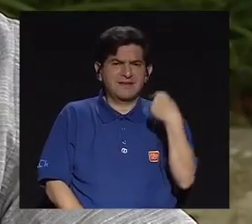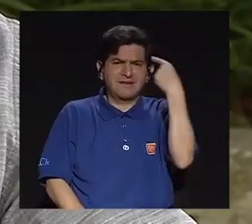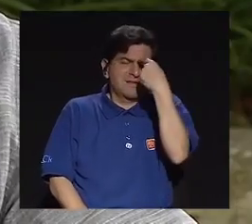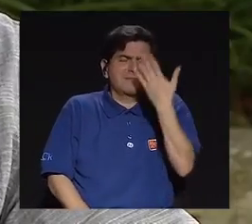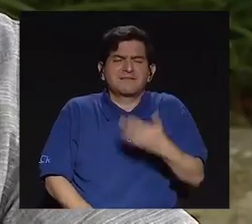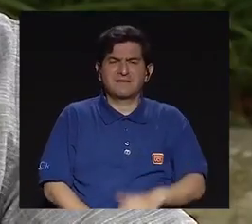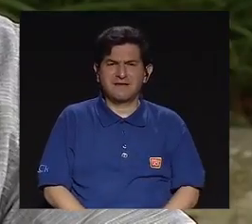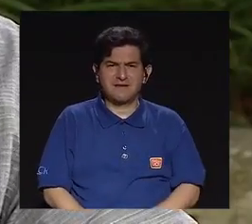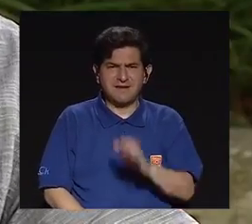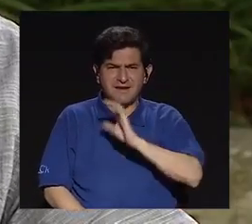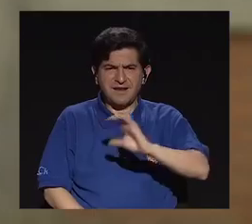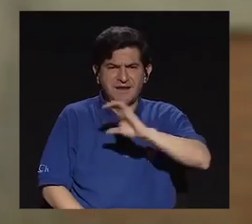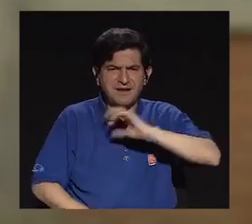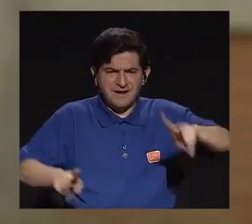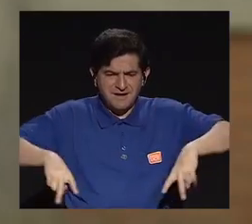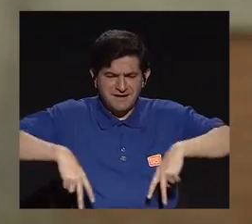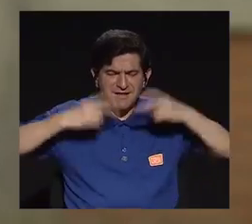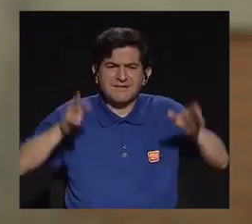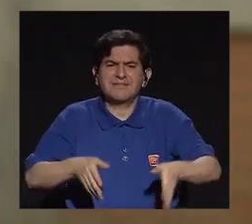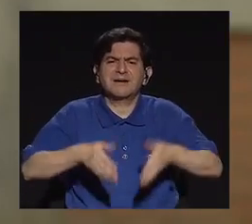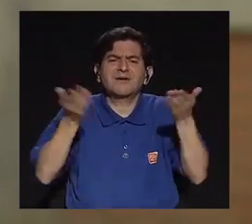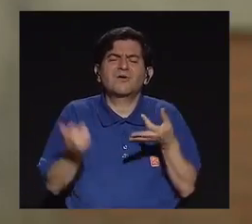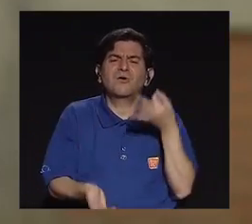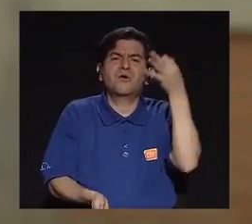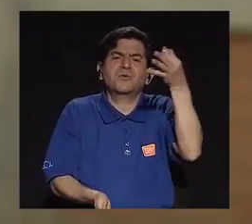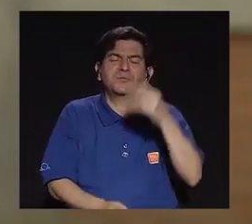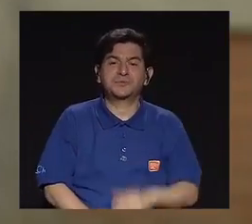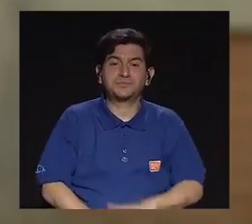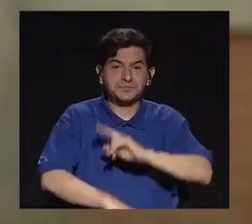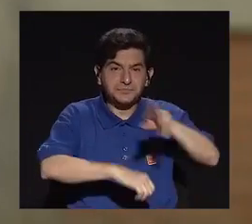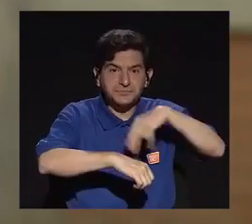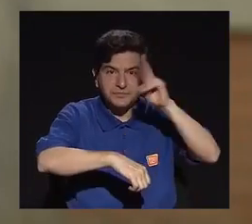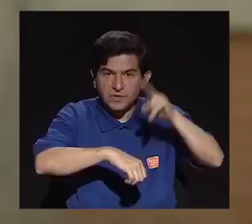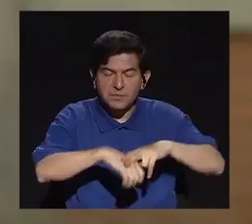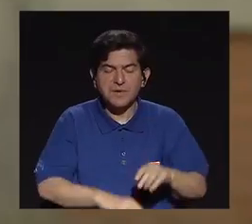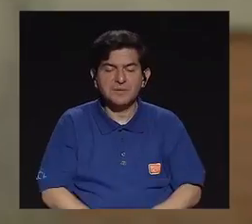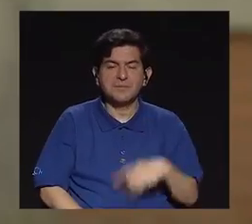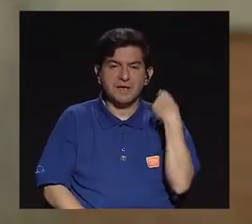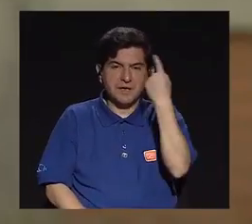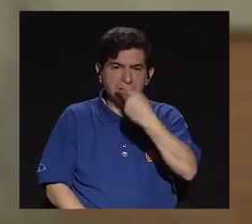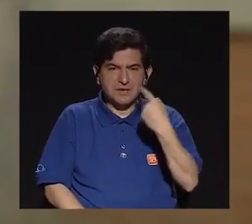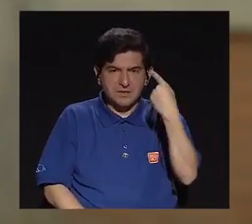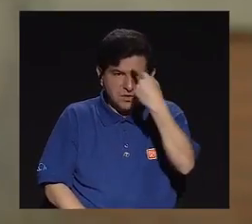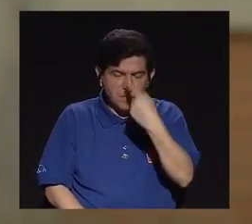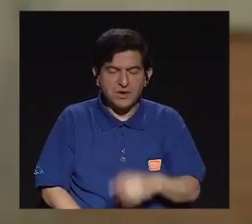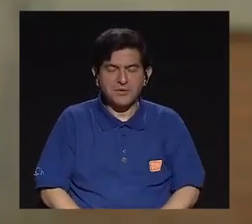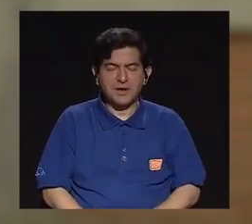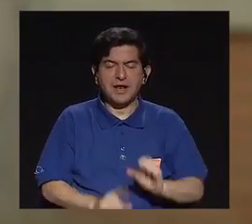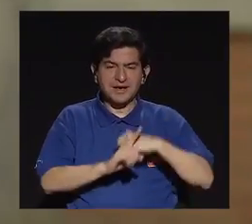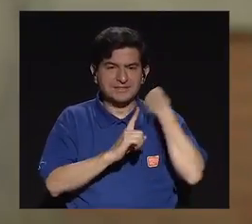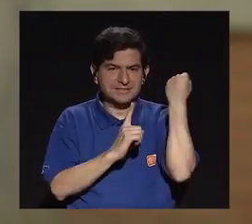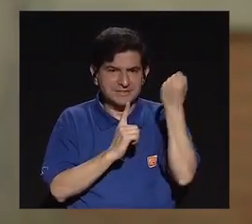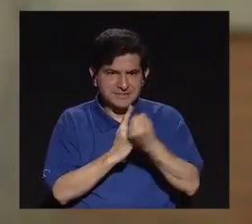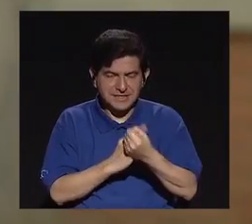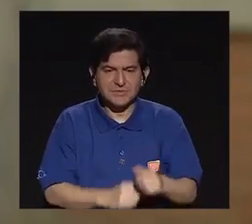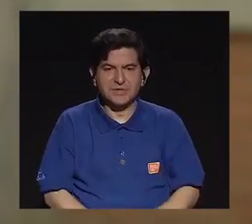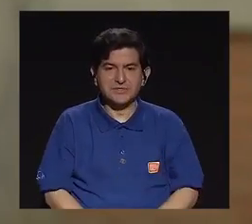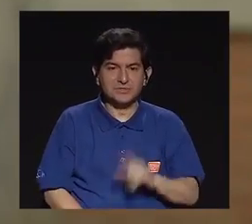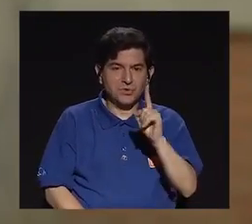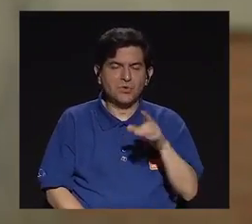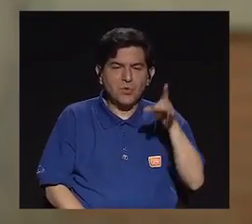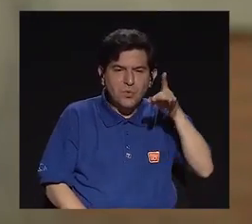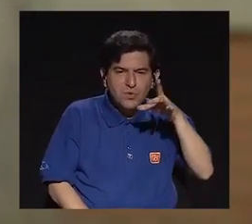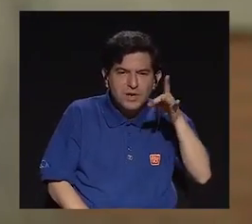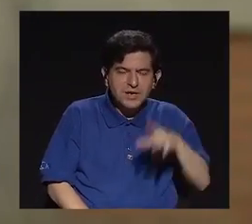ellos, ¿cómo va a ser a futuro? Sí, generalmente lo que es el vértigo posicional paroxístico benigno, que es cuando un otolito, un cristalito se suelta